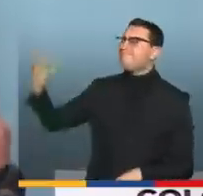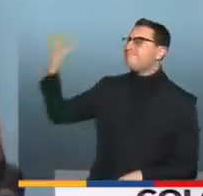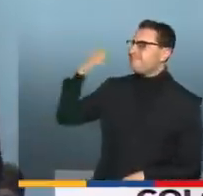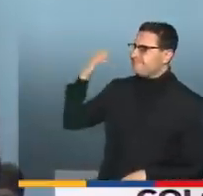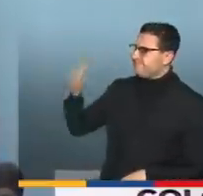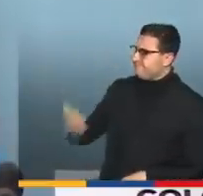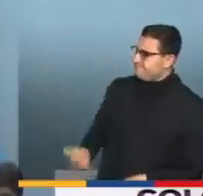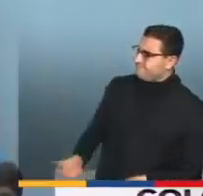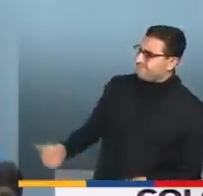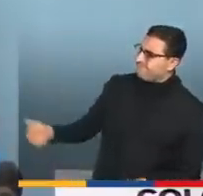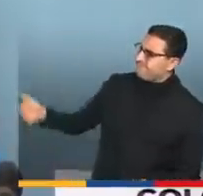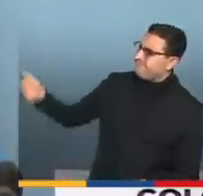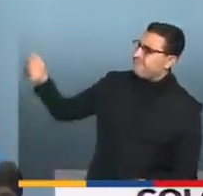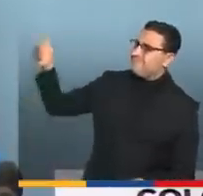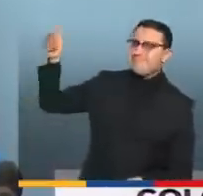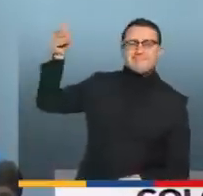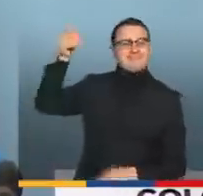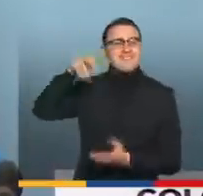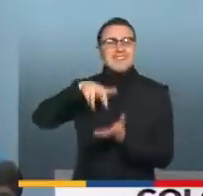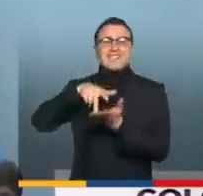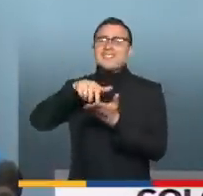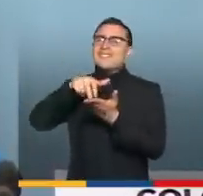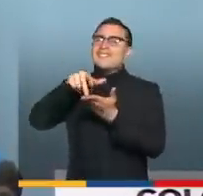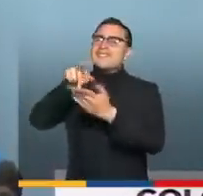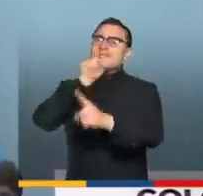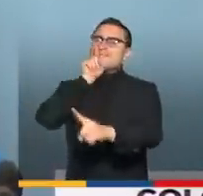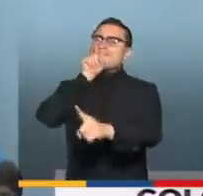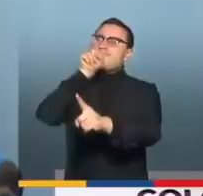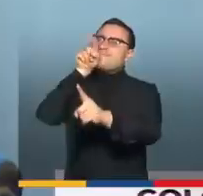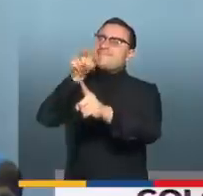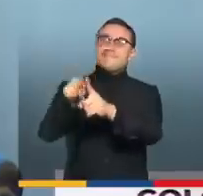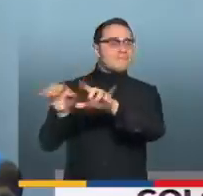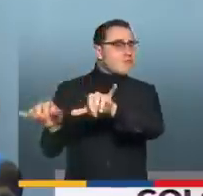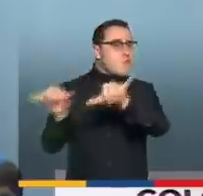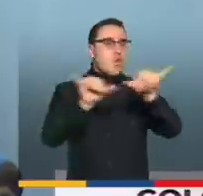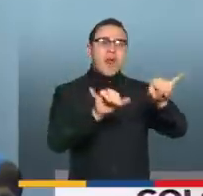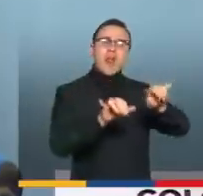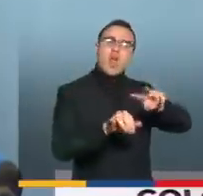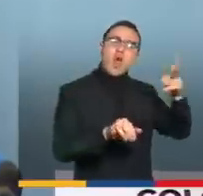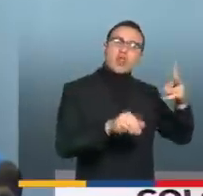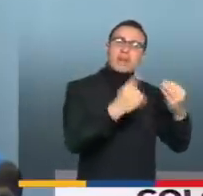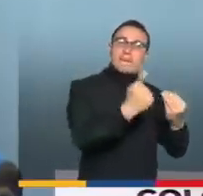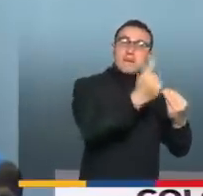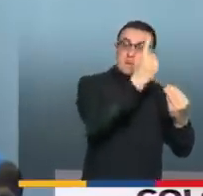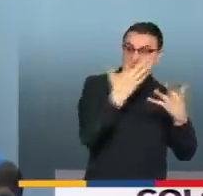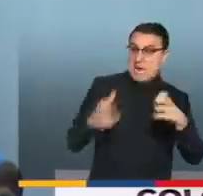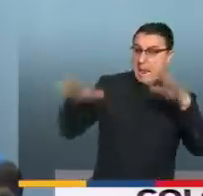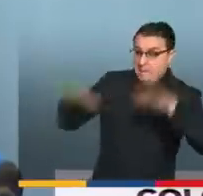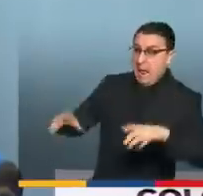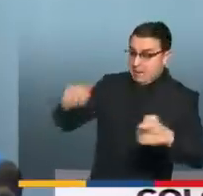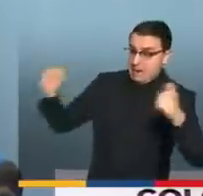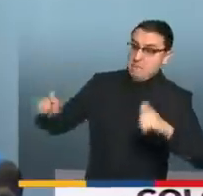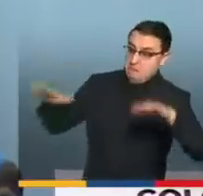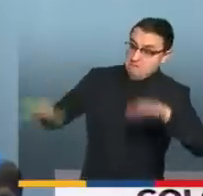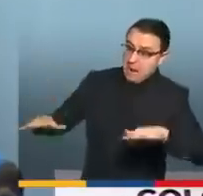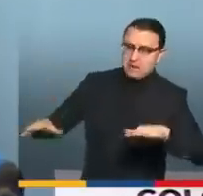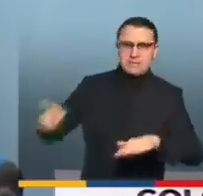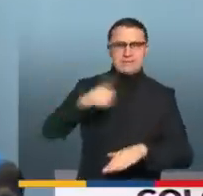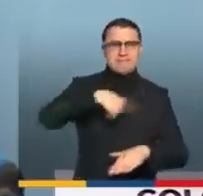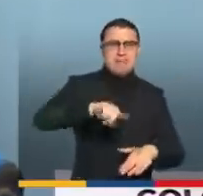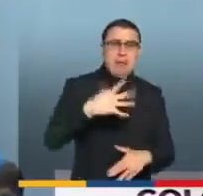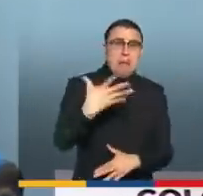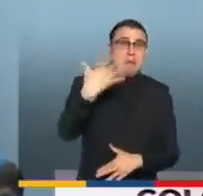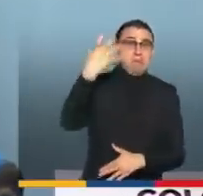que otras corrientes políticas han buscado detener esos cambios, han sido más